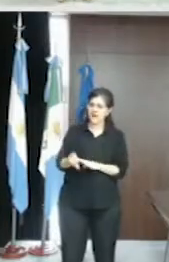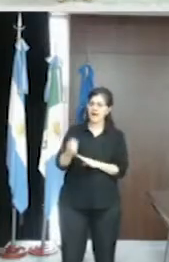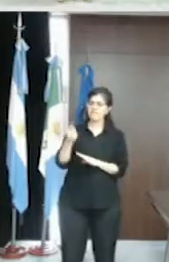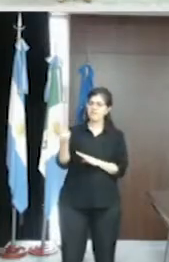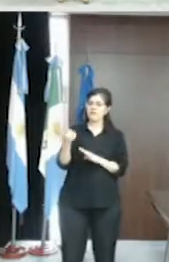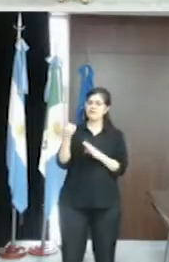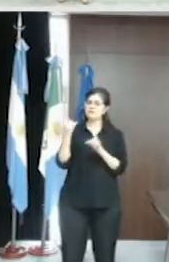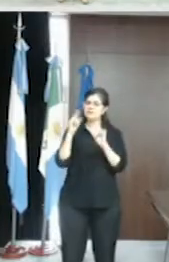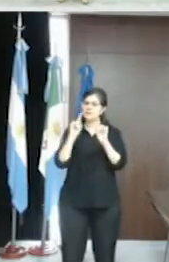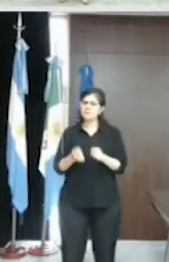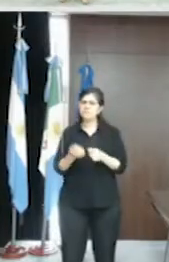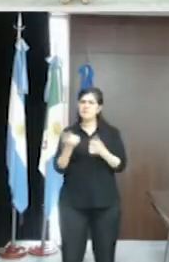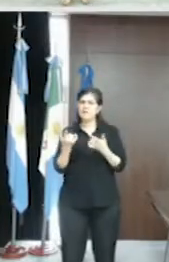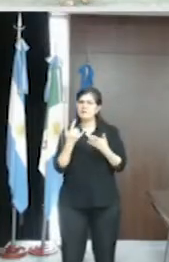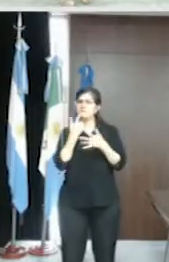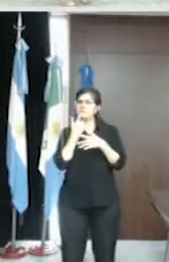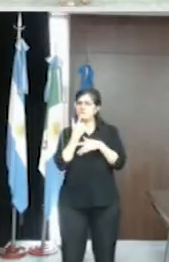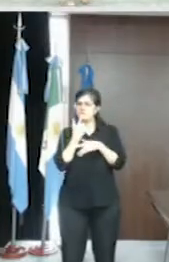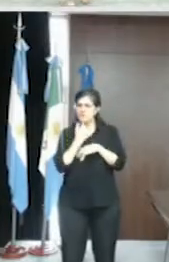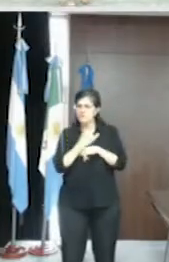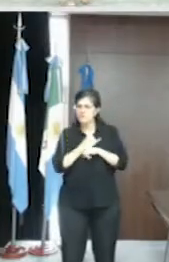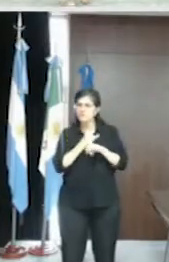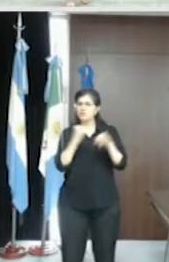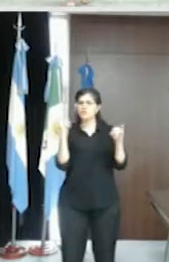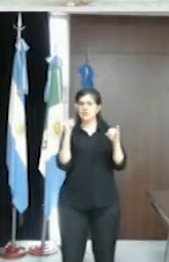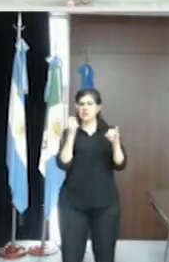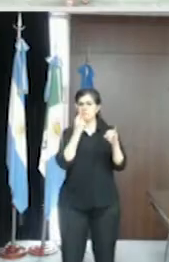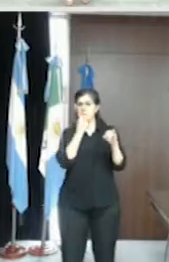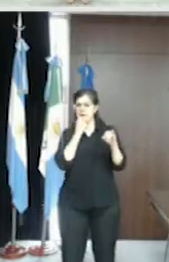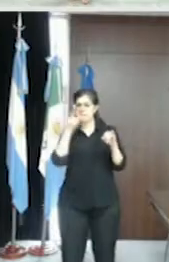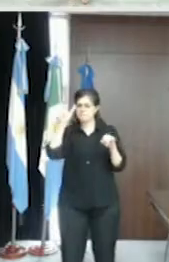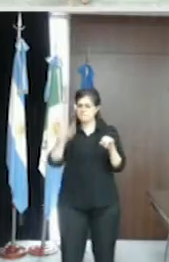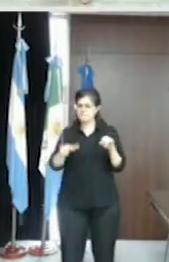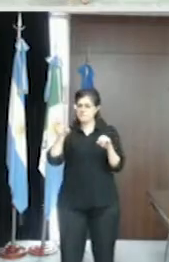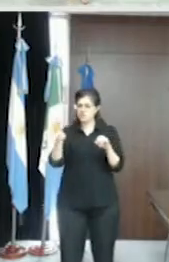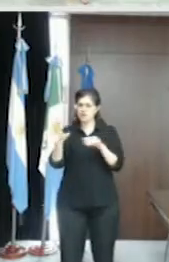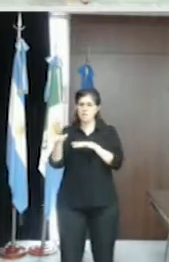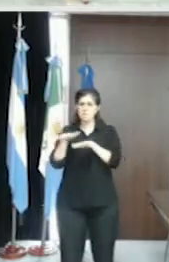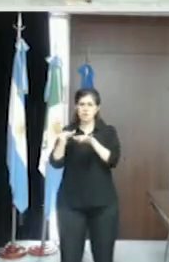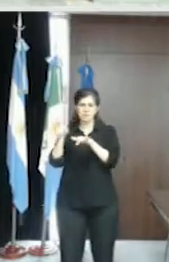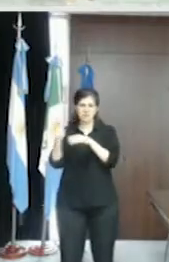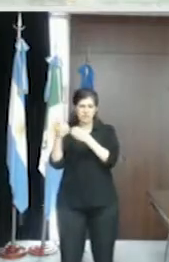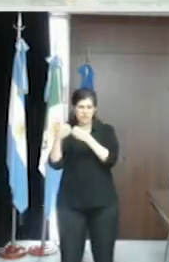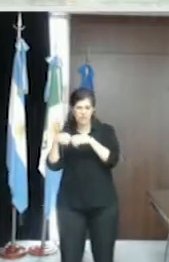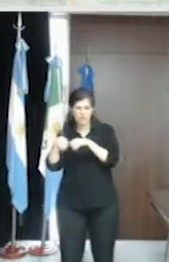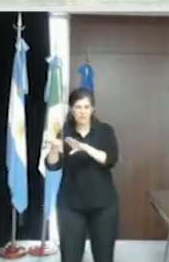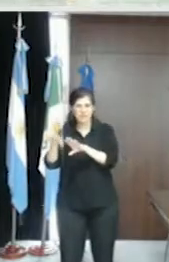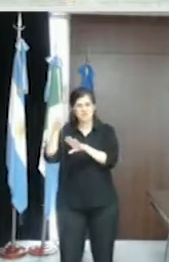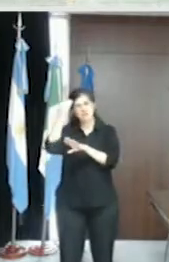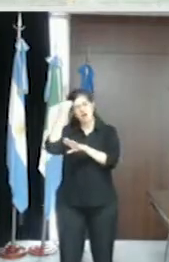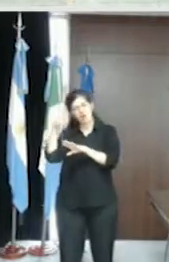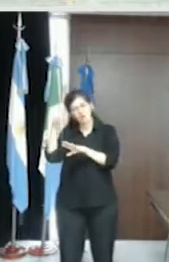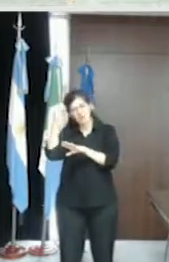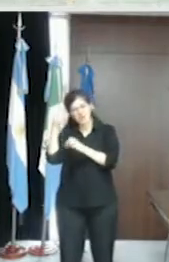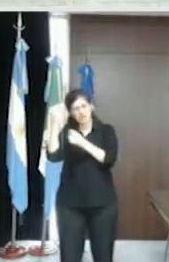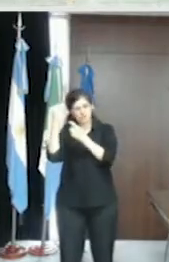diseminar por todos lados que las personas cuando empiezan con esto es porque han empezado con una enfermedad que amerita algún otro